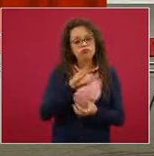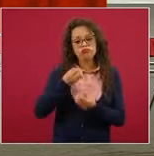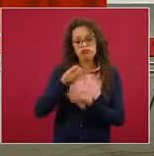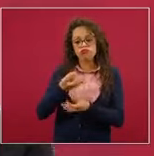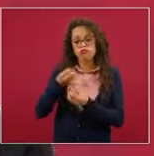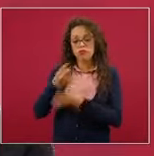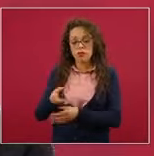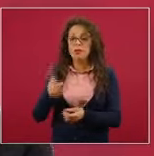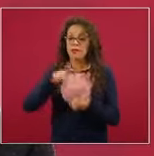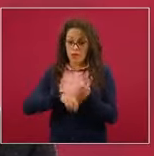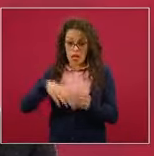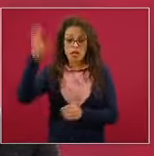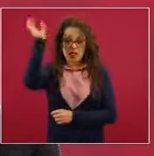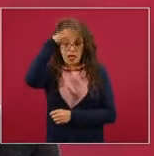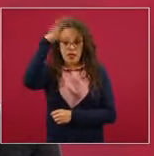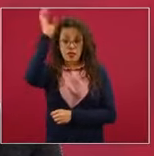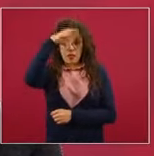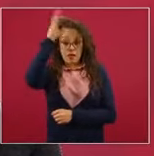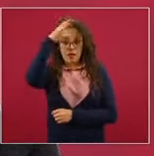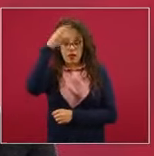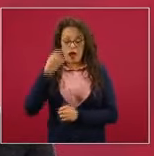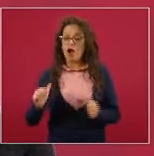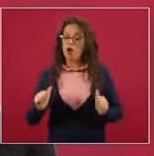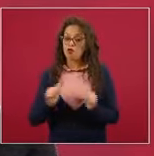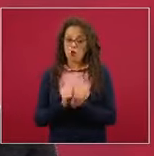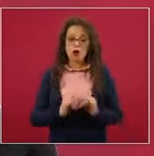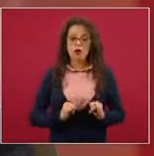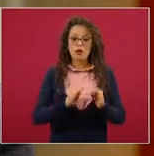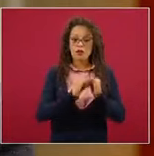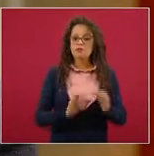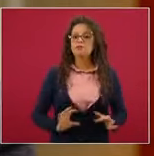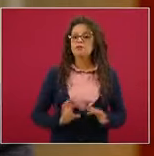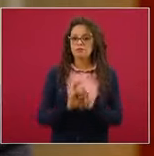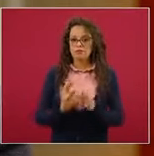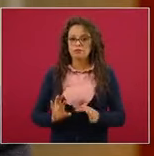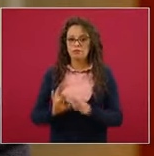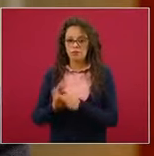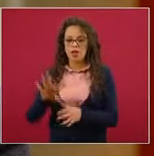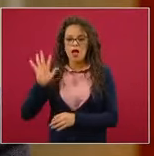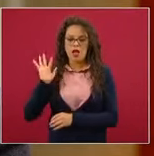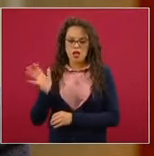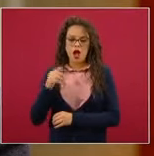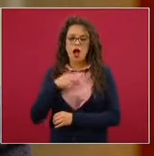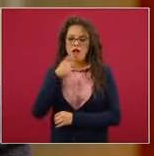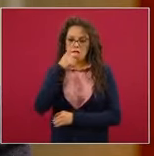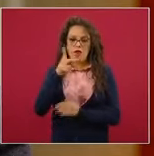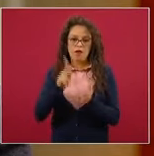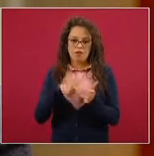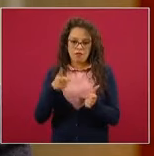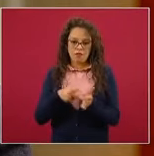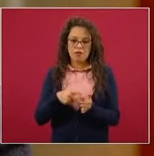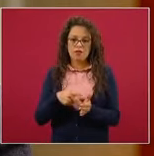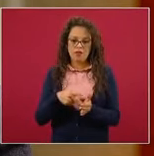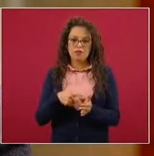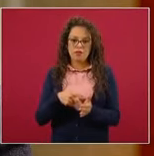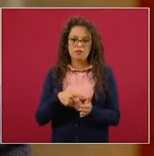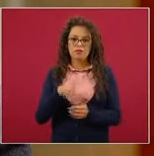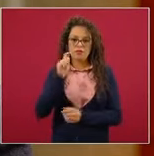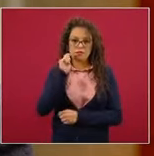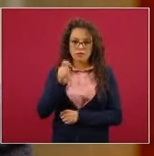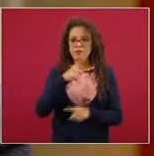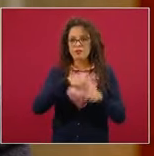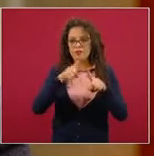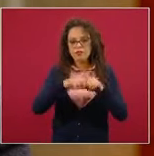científica en distintas instituciones. Hemos destacado las contribuciones de las universidades e instituciones de educación